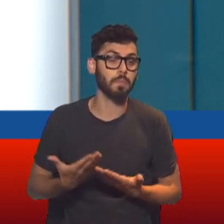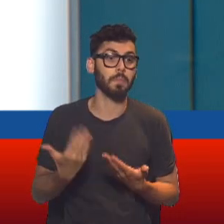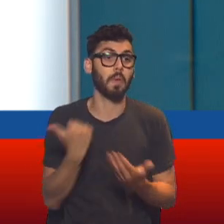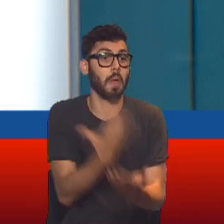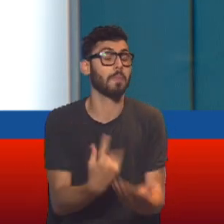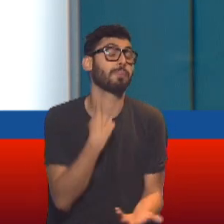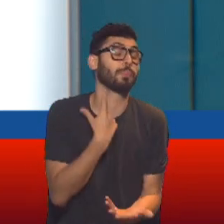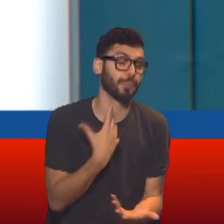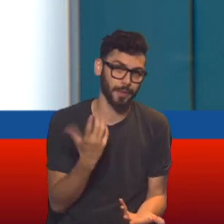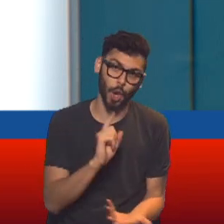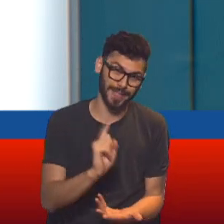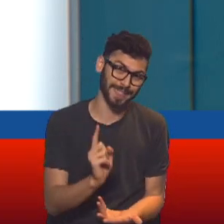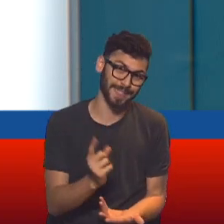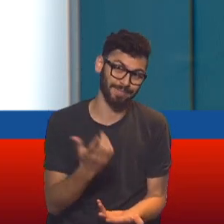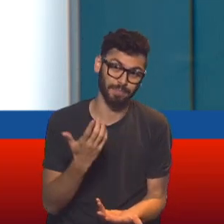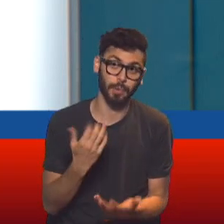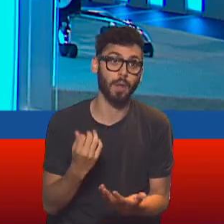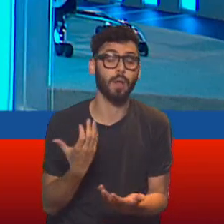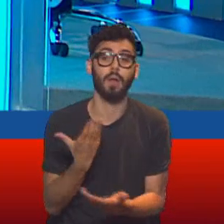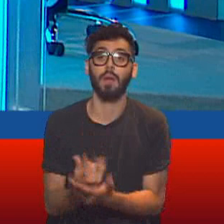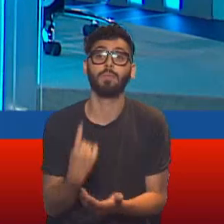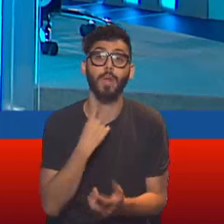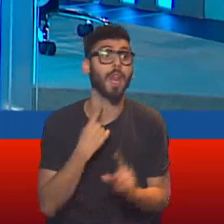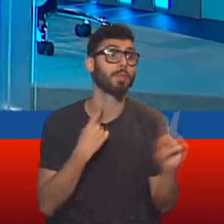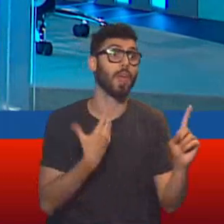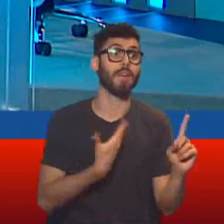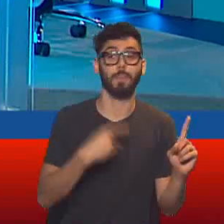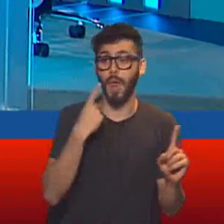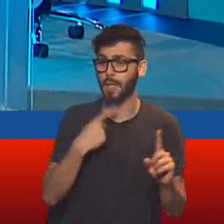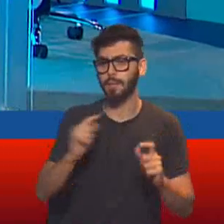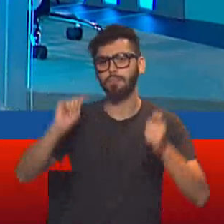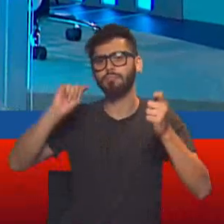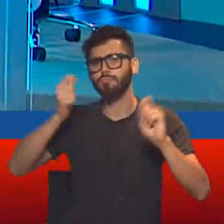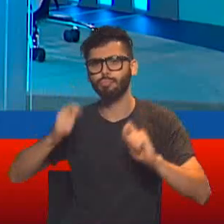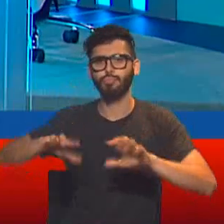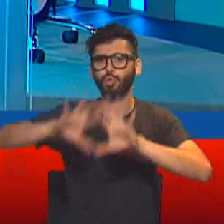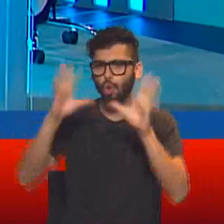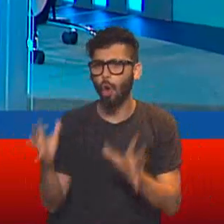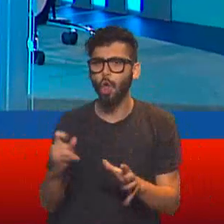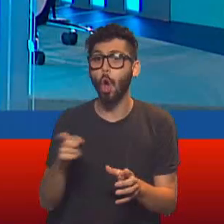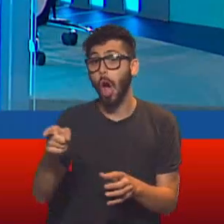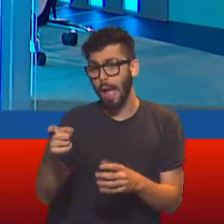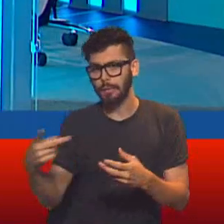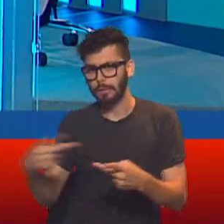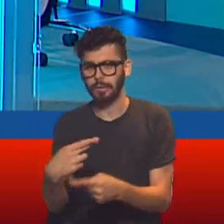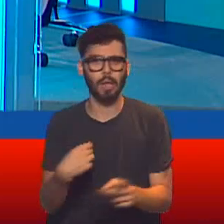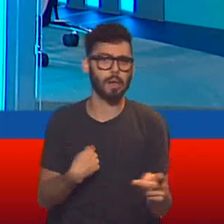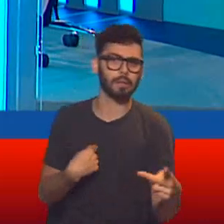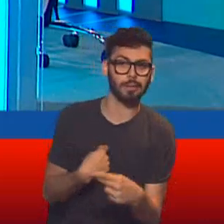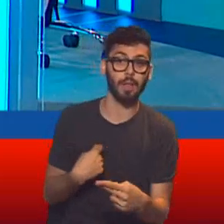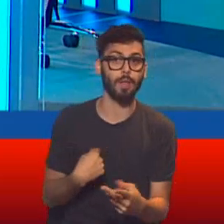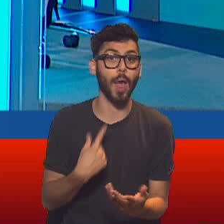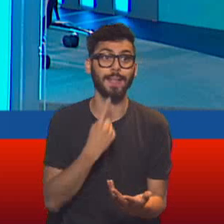situaciones en donde el Fondo Monetario después en la negociación te pida reformas estructurales, ajustes por aquí, ajustes por allá, ¿no? Entonces,